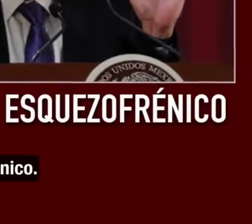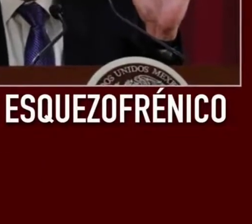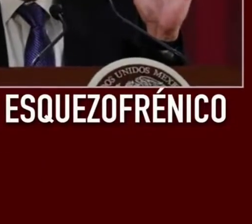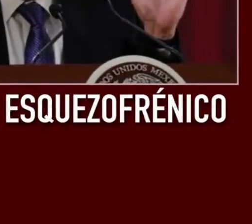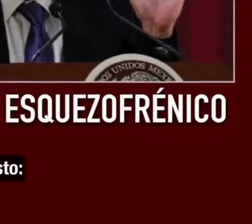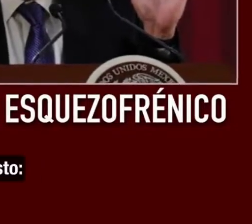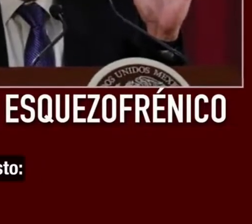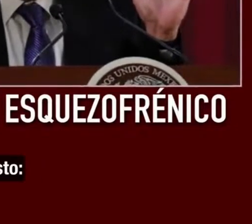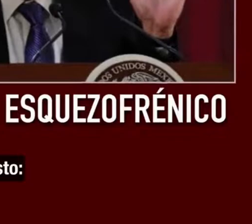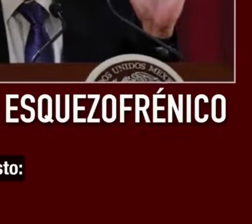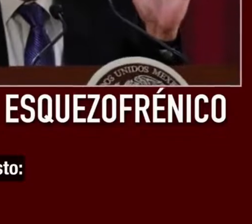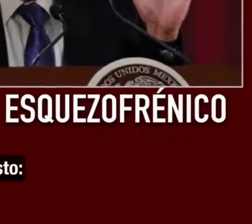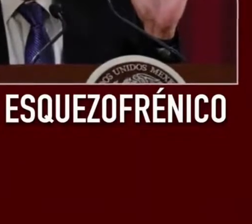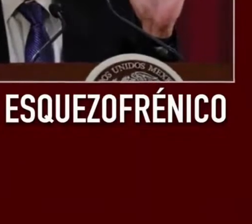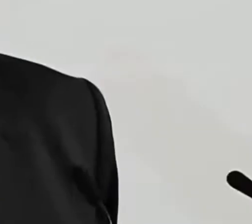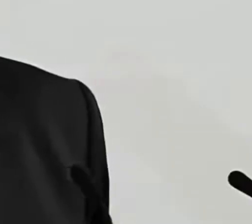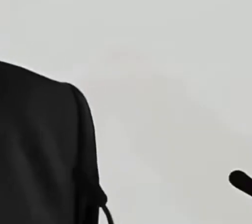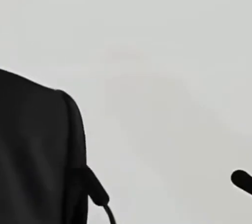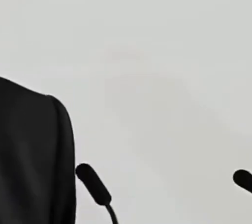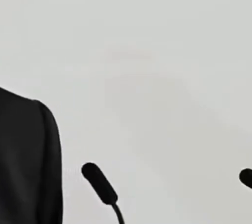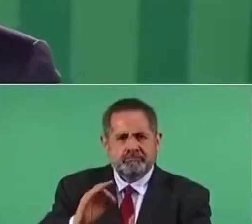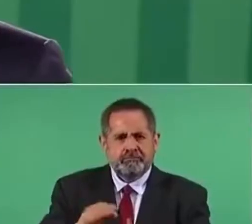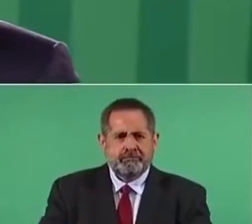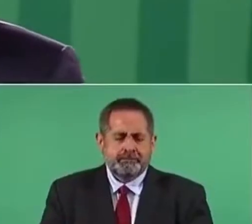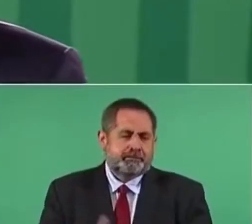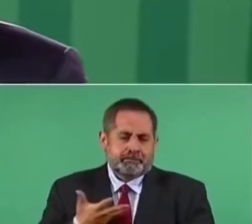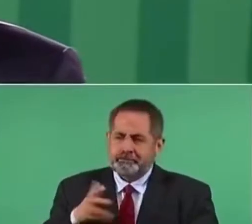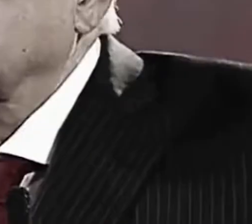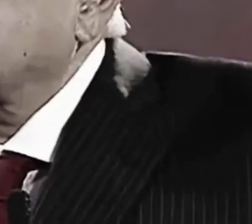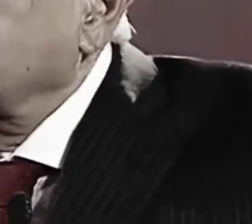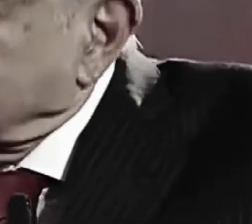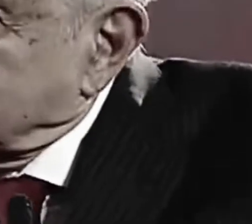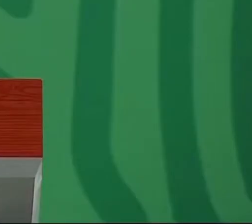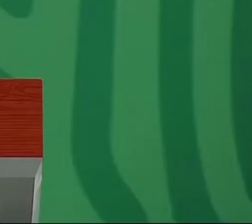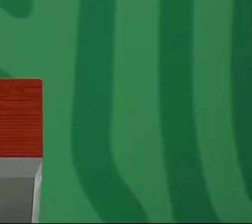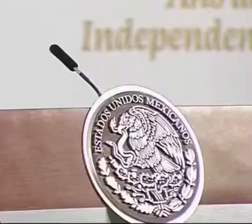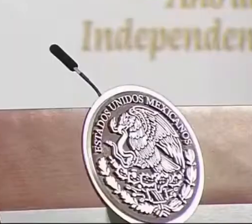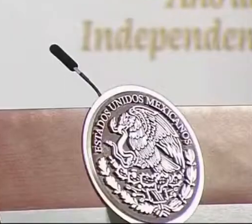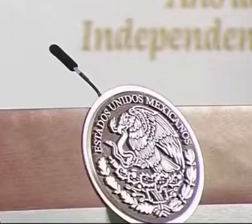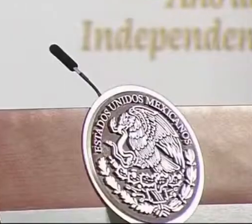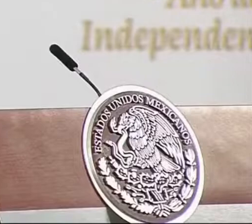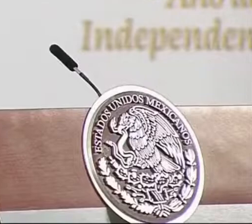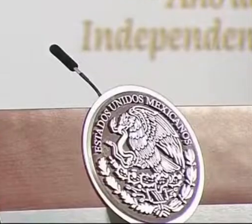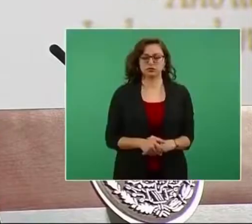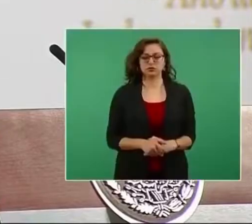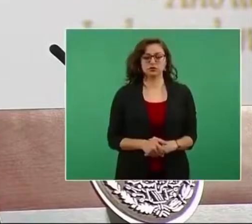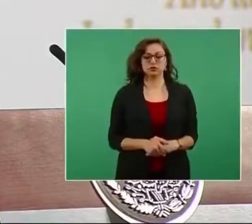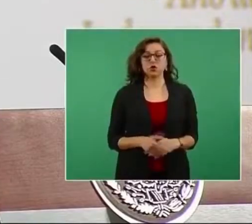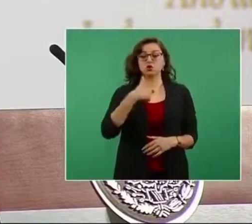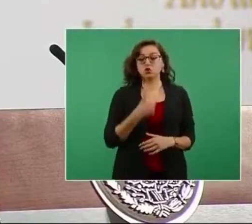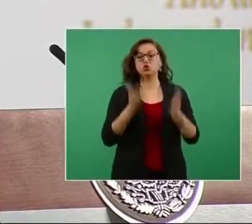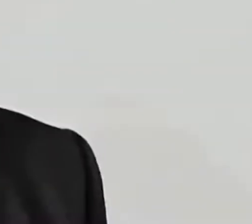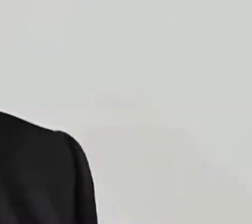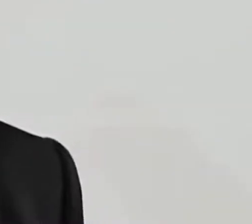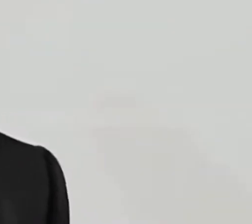sofren ico sana más acuérdate de esto es que yo tengo otros datos es que la prensa sí sí y los que no